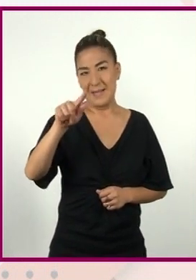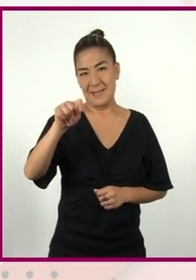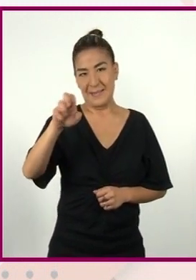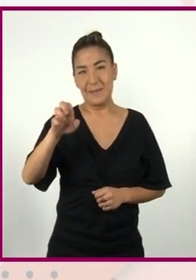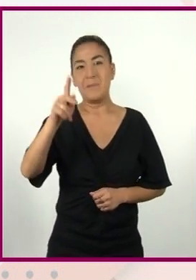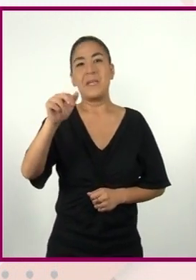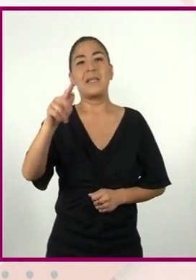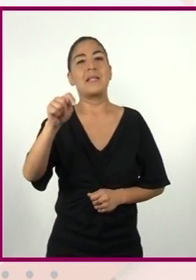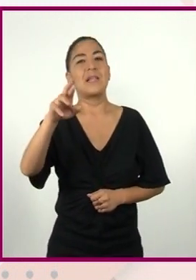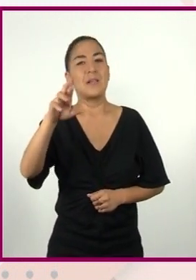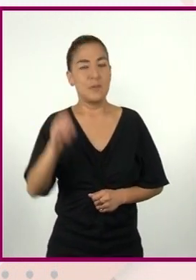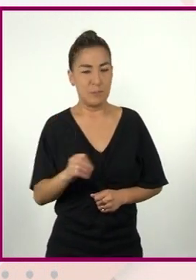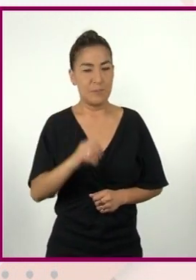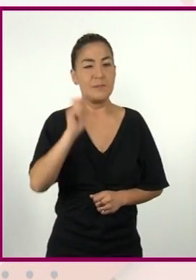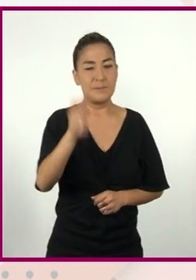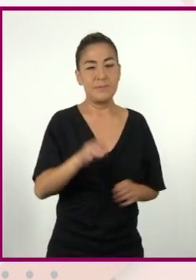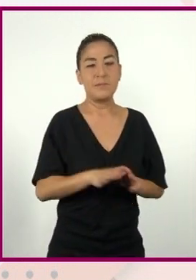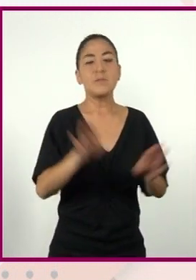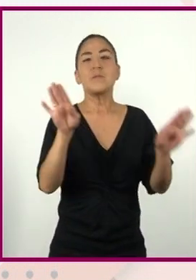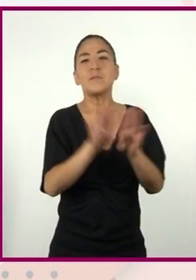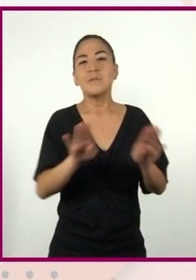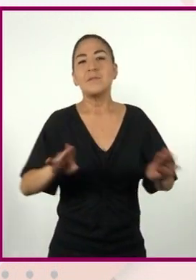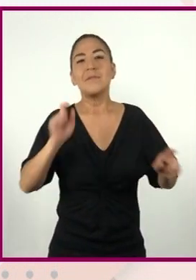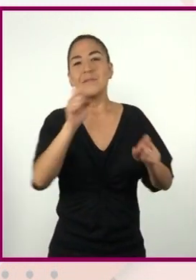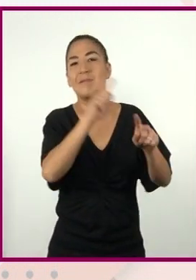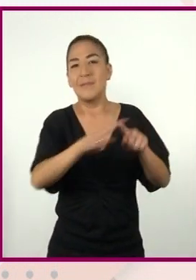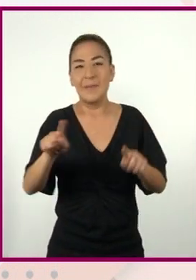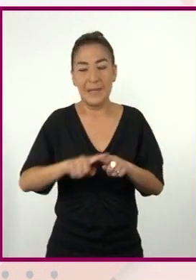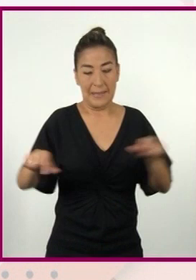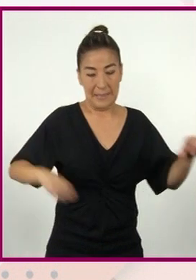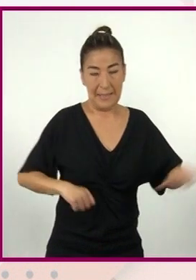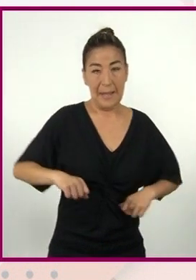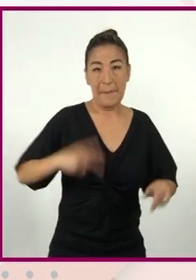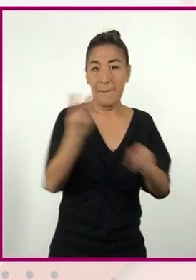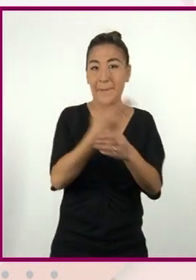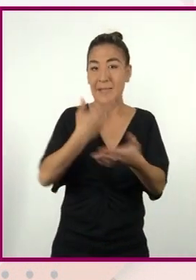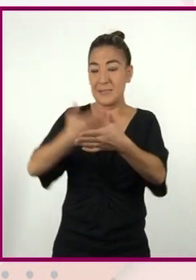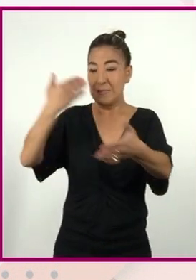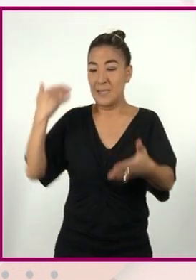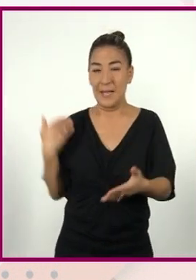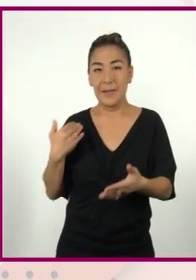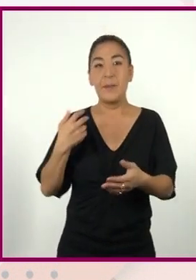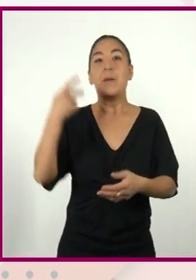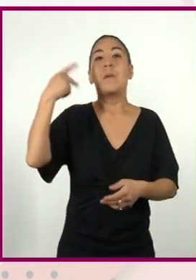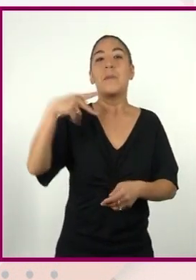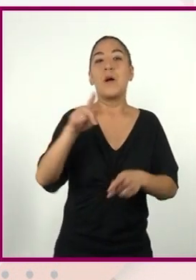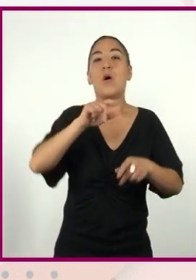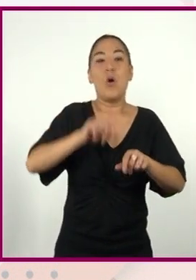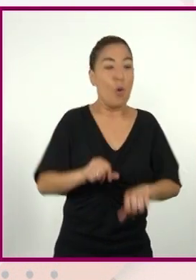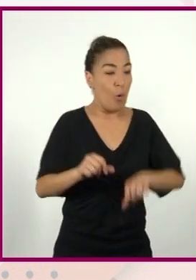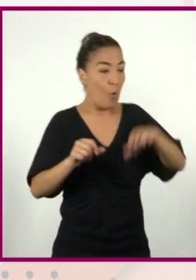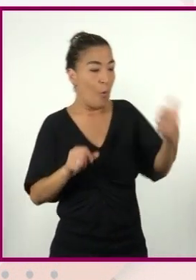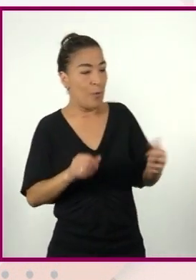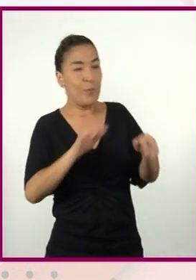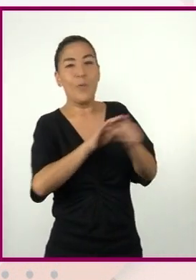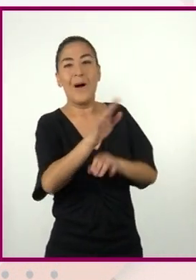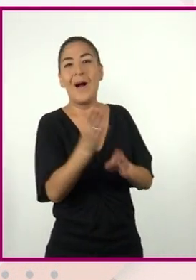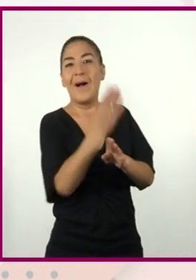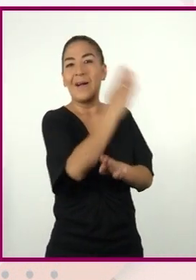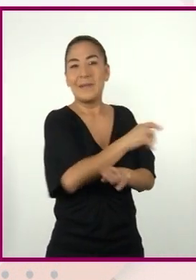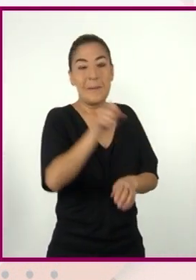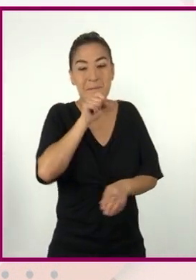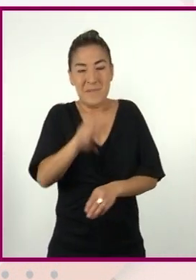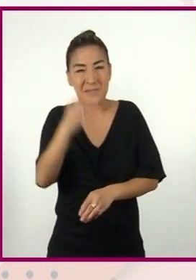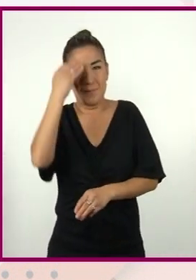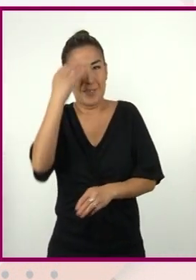anterior. Indica una acción pasada ocurrida inmediatamente antes de otra que también sucedió